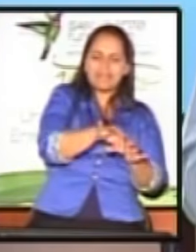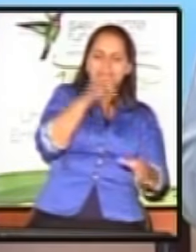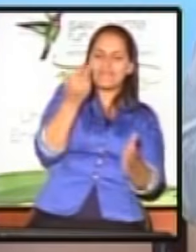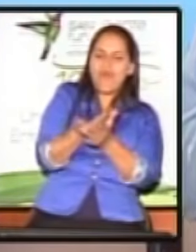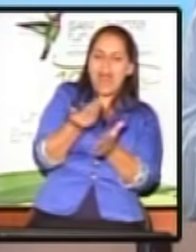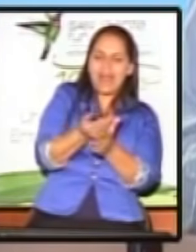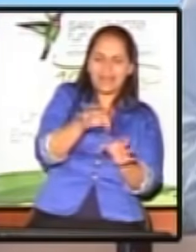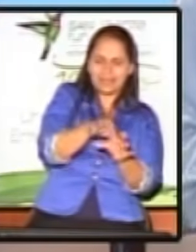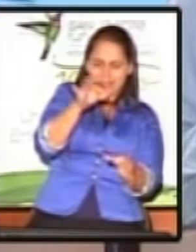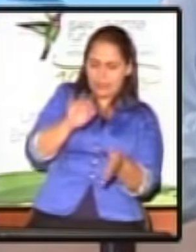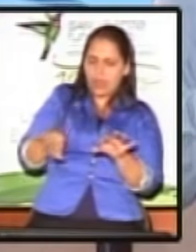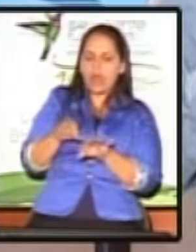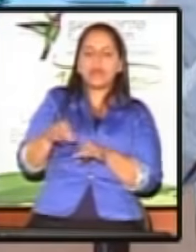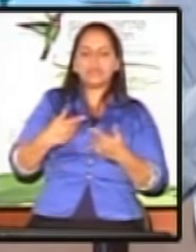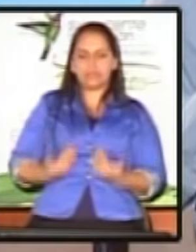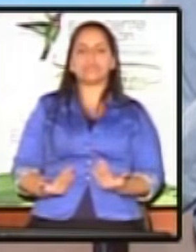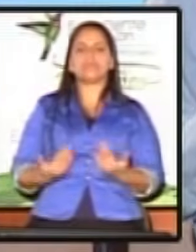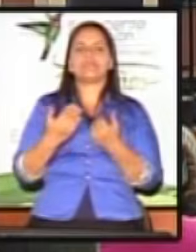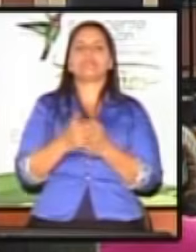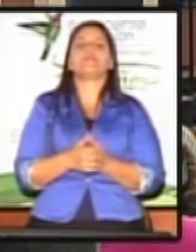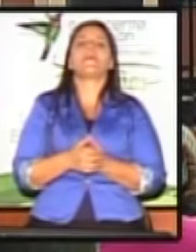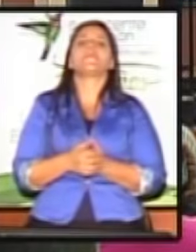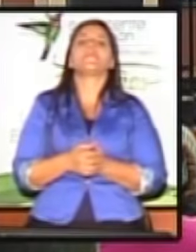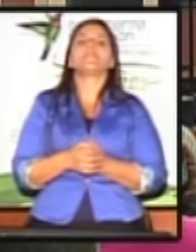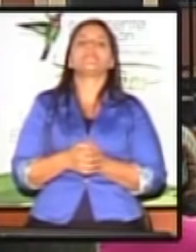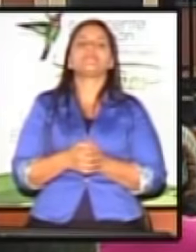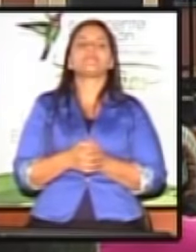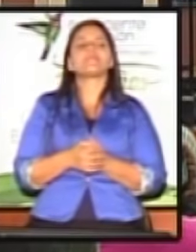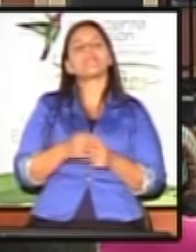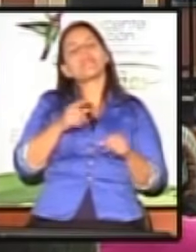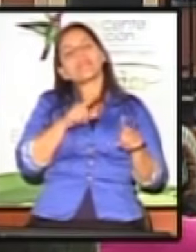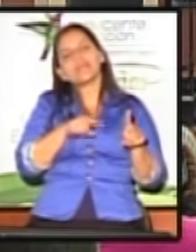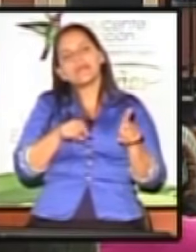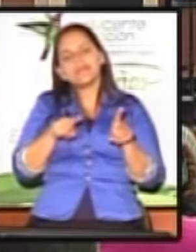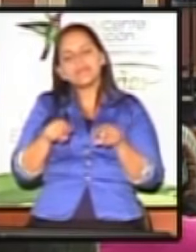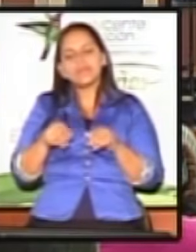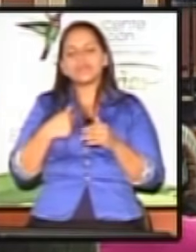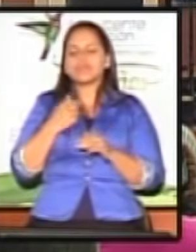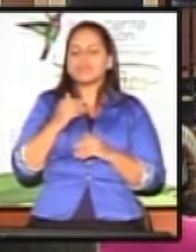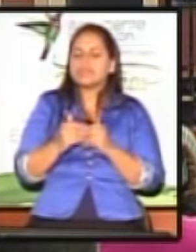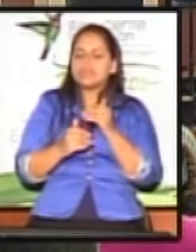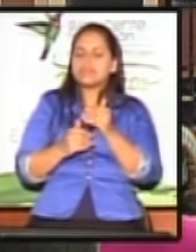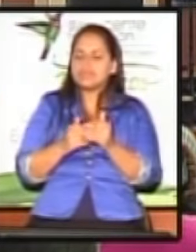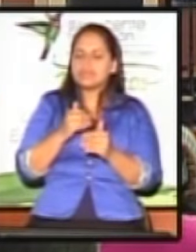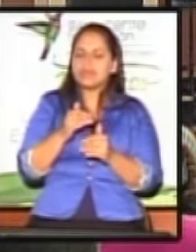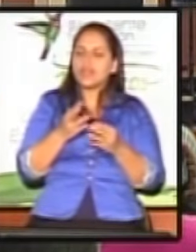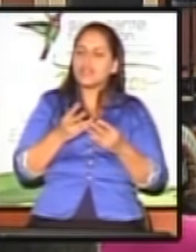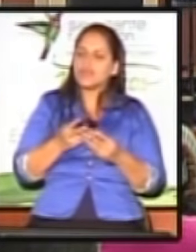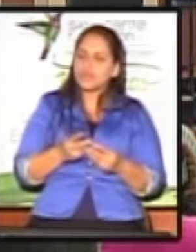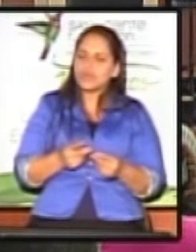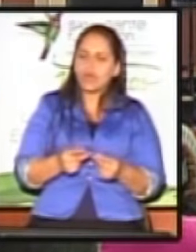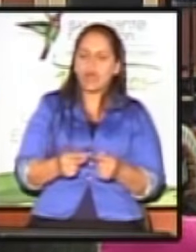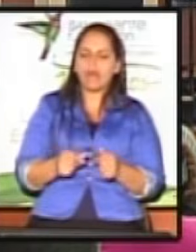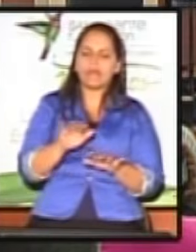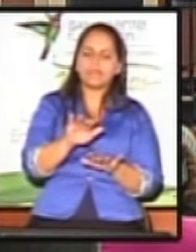vida. Es saber que llegan límites que hay que ir amorosamente paliando y mitigando, pero no irrumpiendo ante el